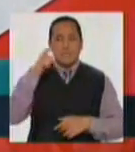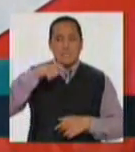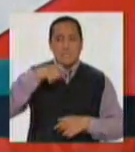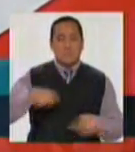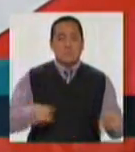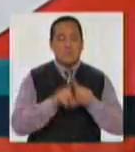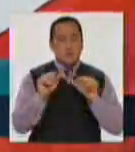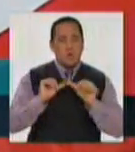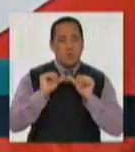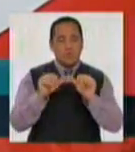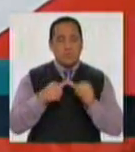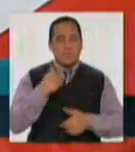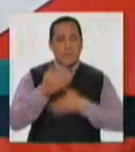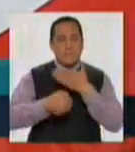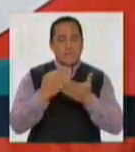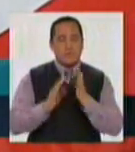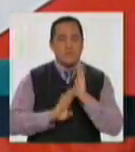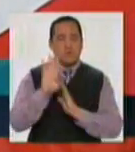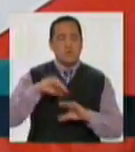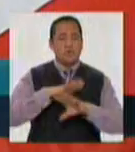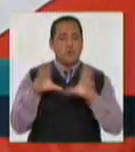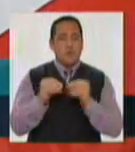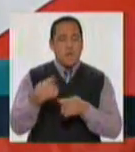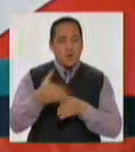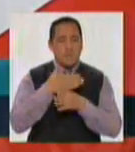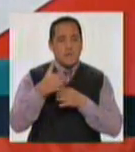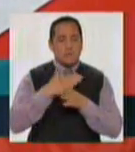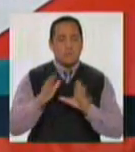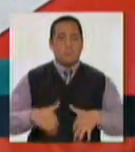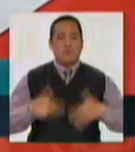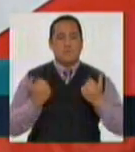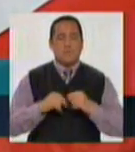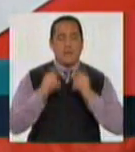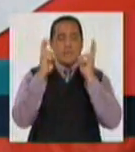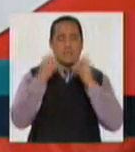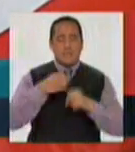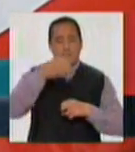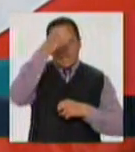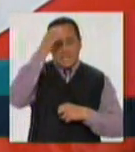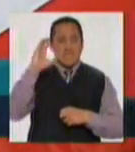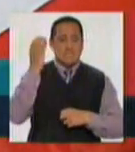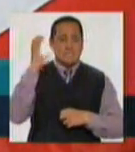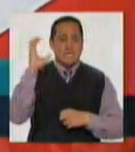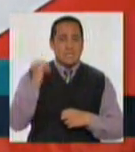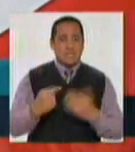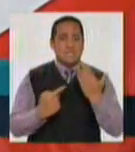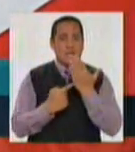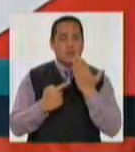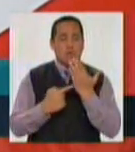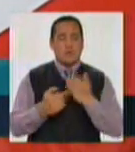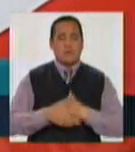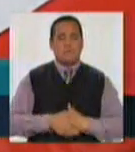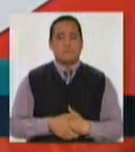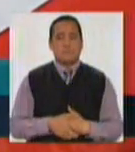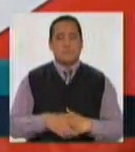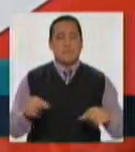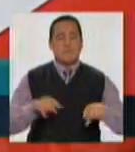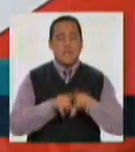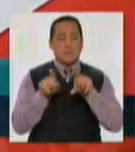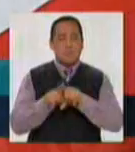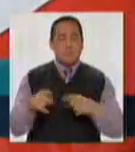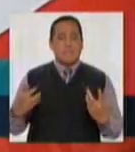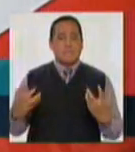necesitamos seguir desarrollando toda la cooperación posible en el área de ciencia y tecnología y en el área